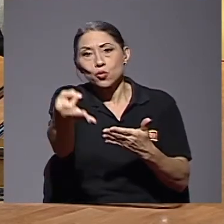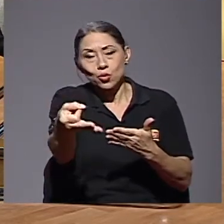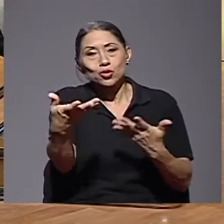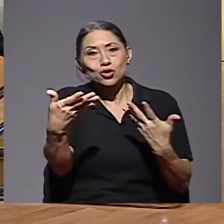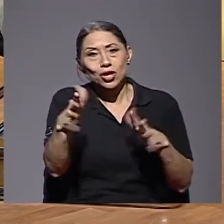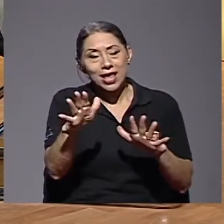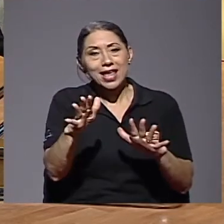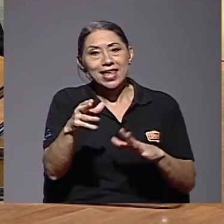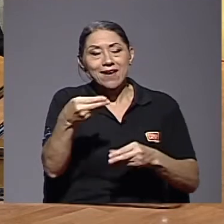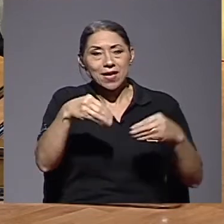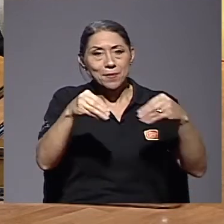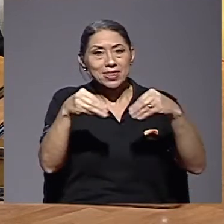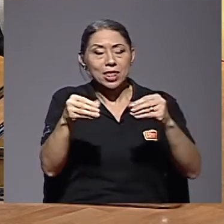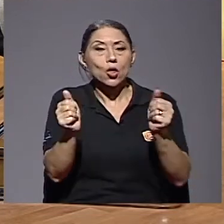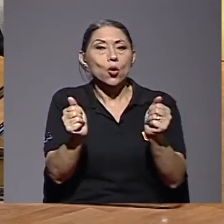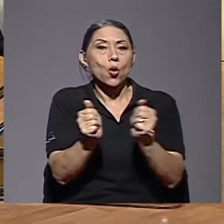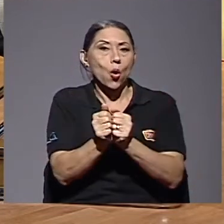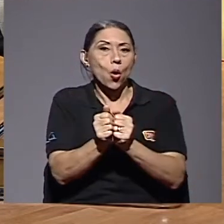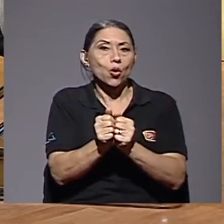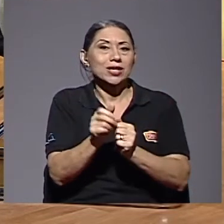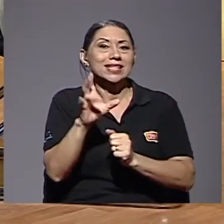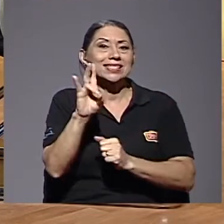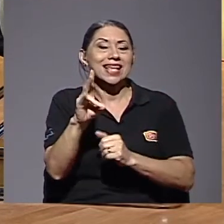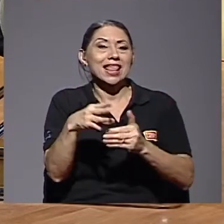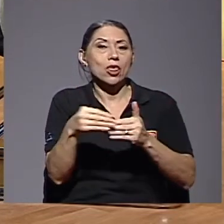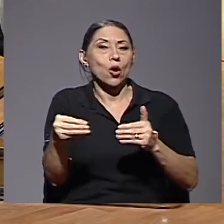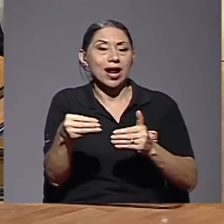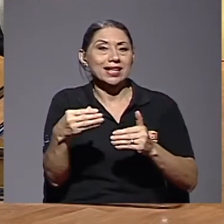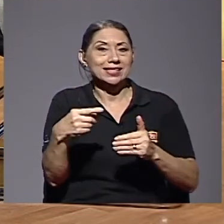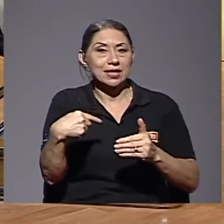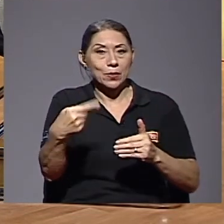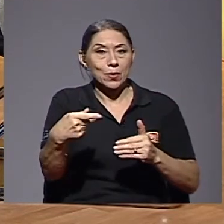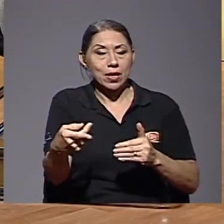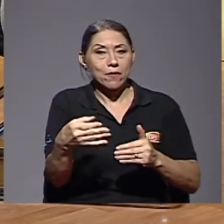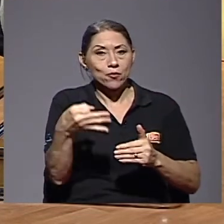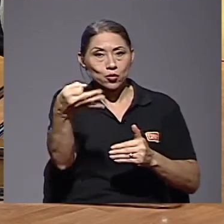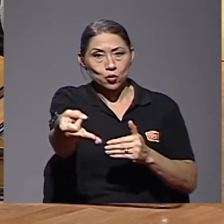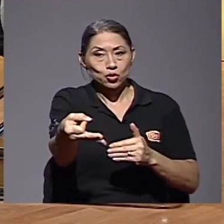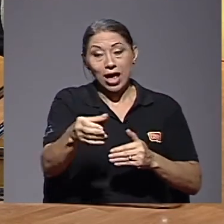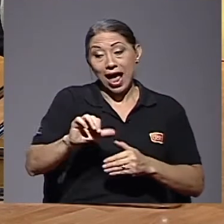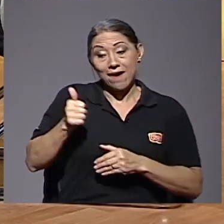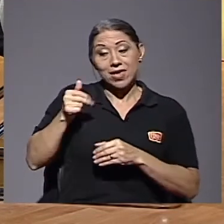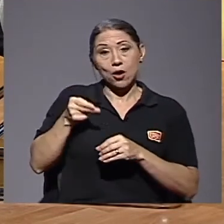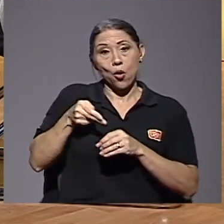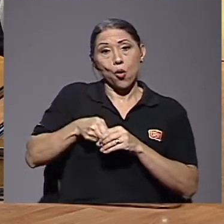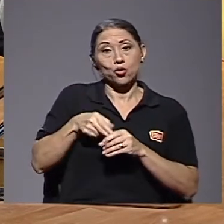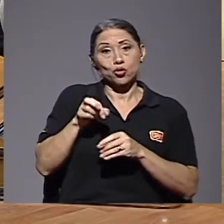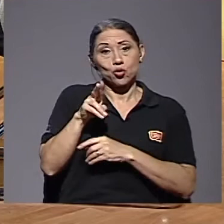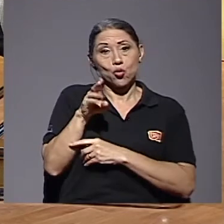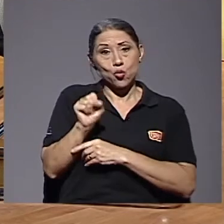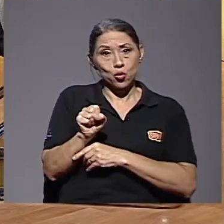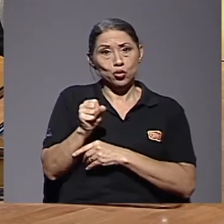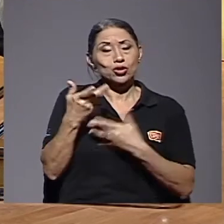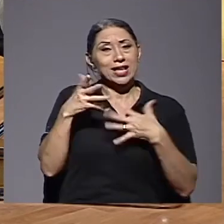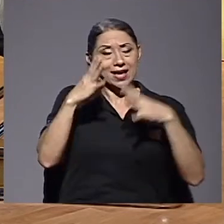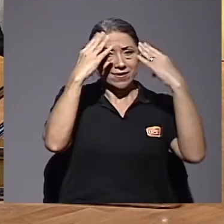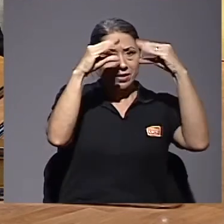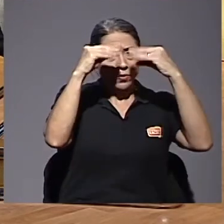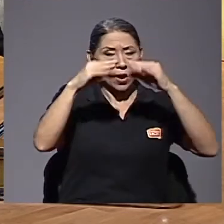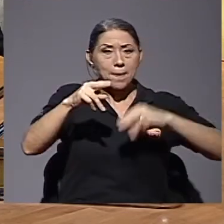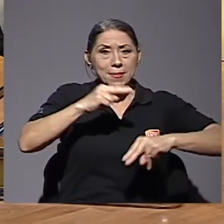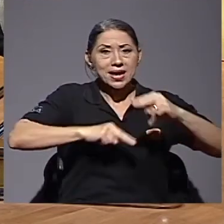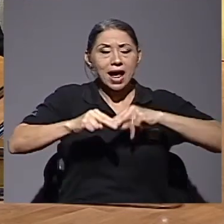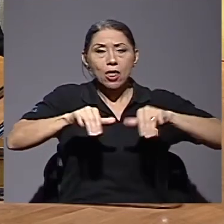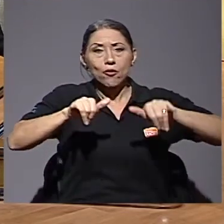con $7 por encima de futuros. Habían otros crudos que habían reportado en mercado físico. Y